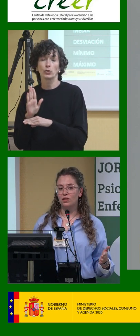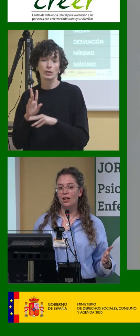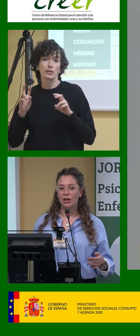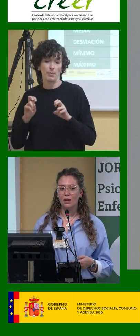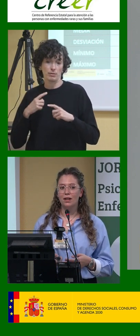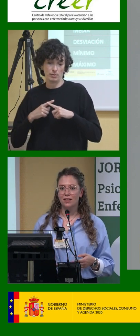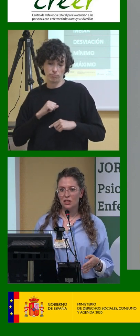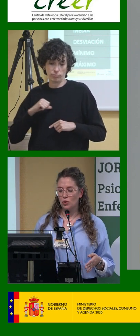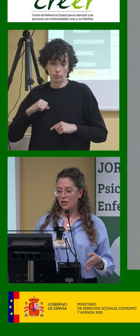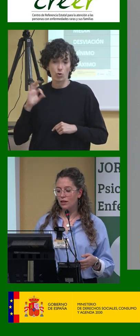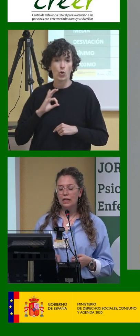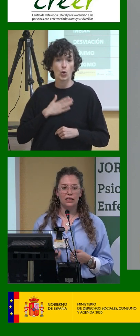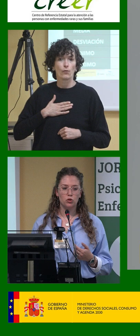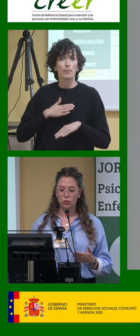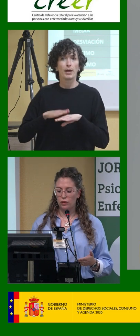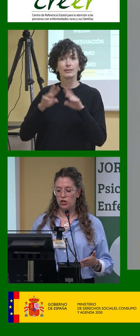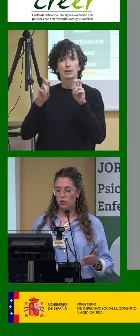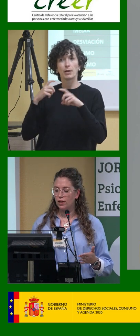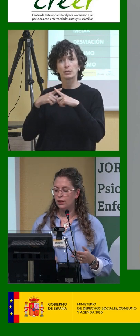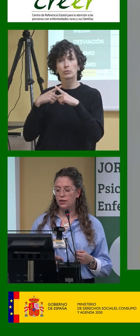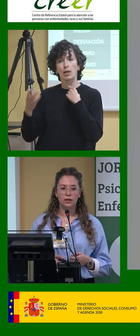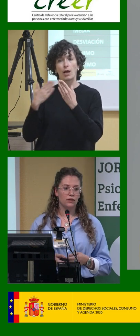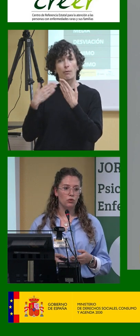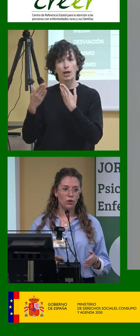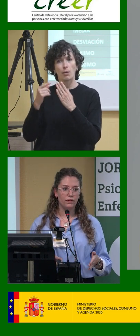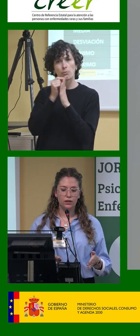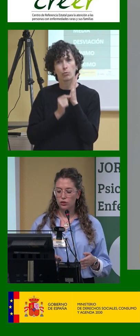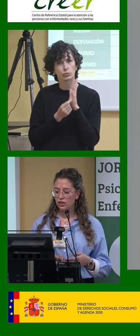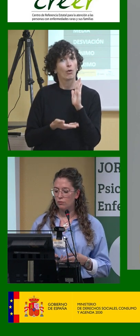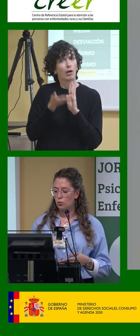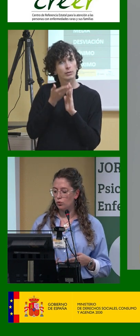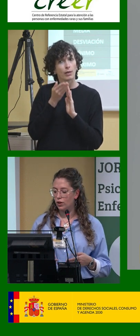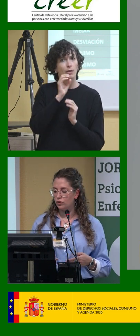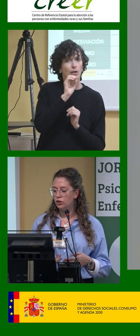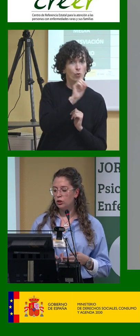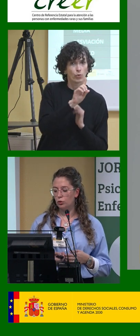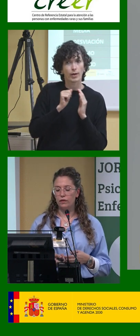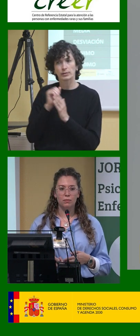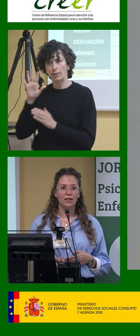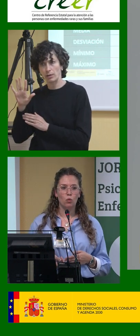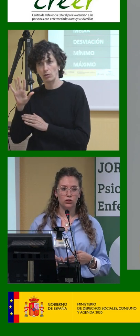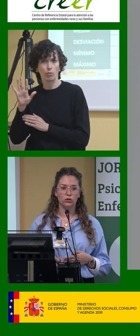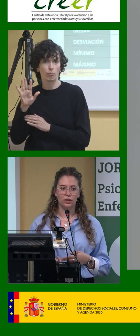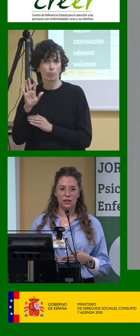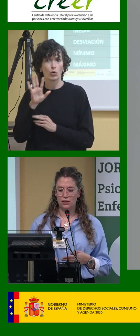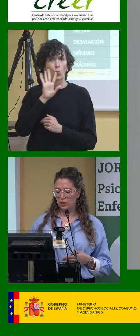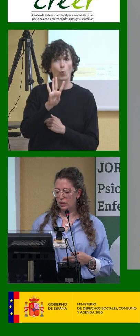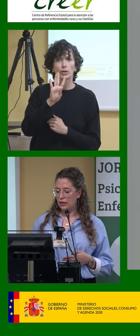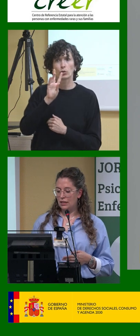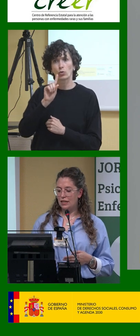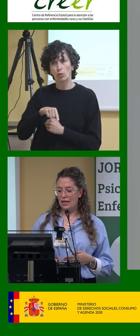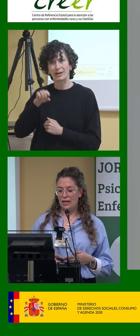el confort, a la hora de hablar de sexualidad, tenemos puntuaciones muy altas. Del 1 al 5 estamos puntuando por encima del